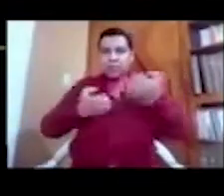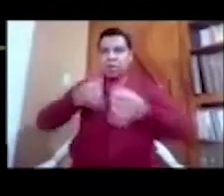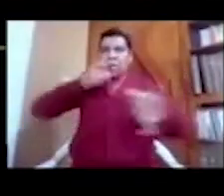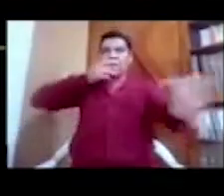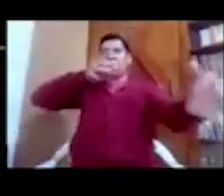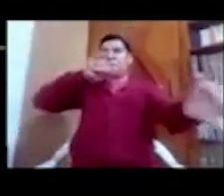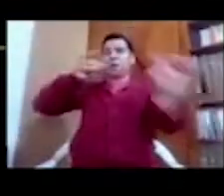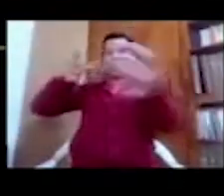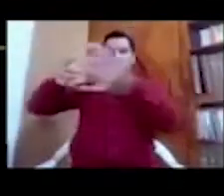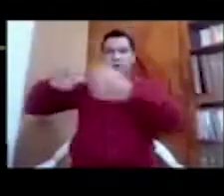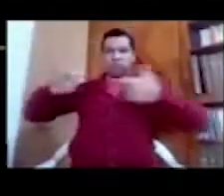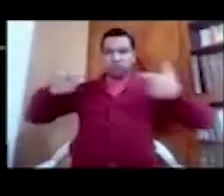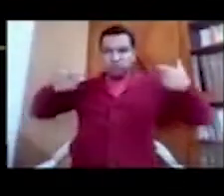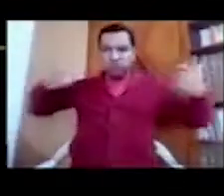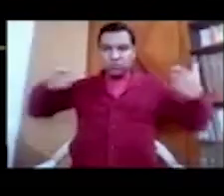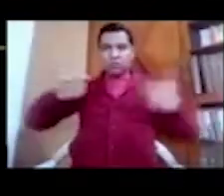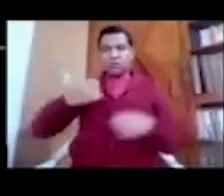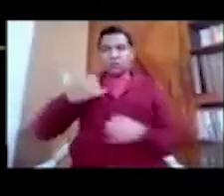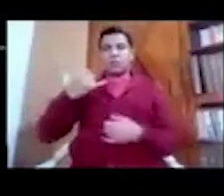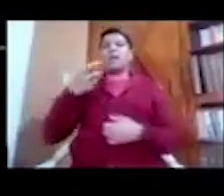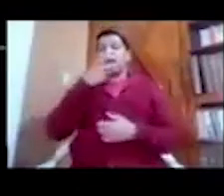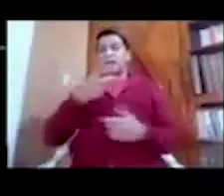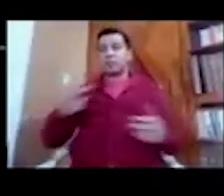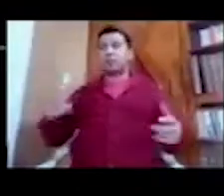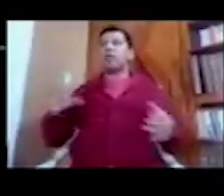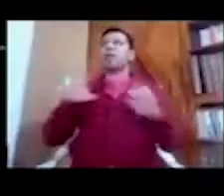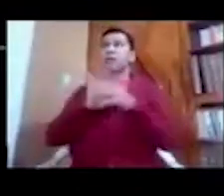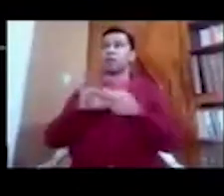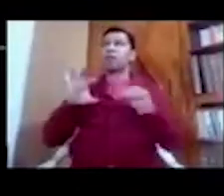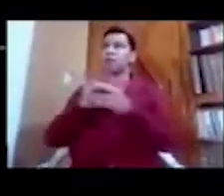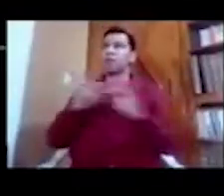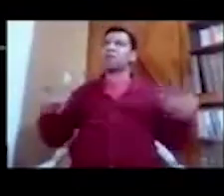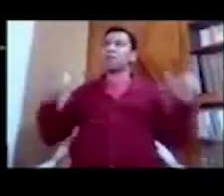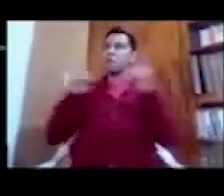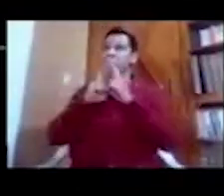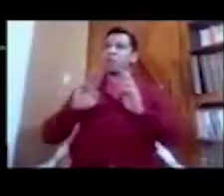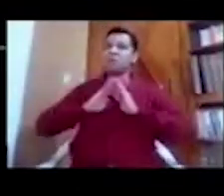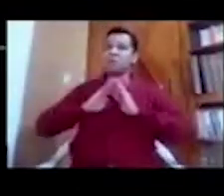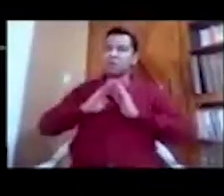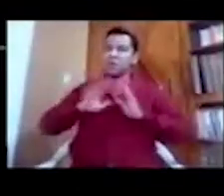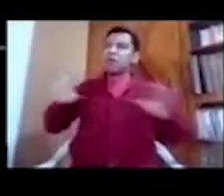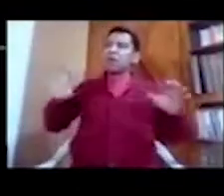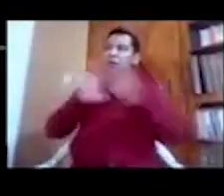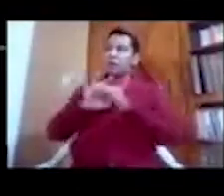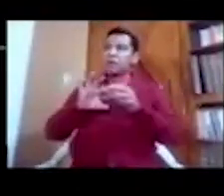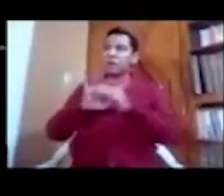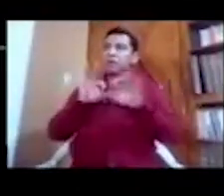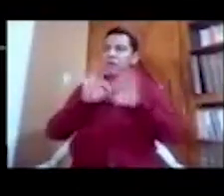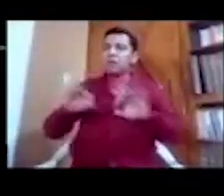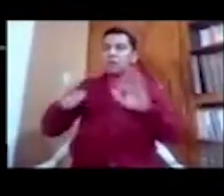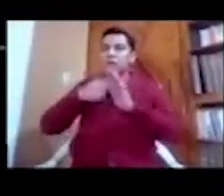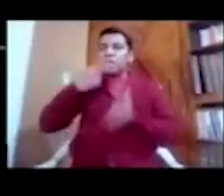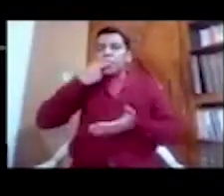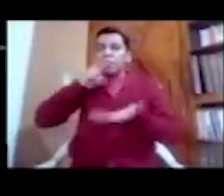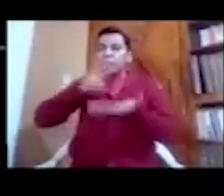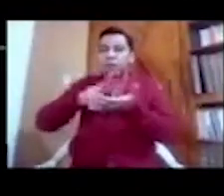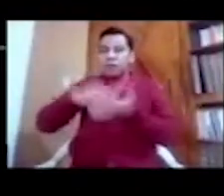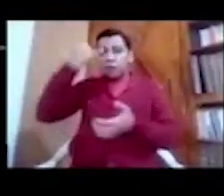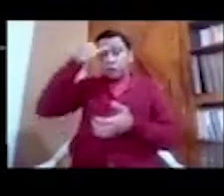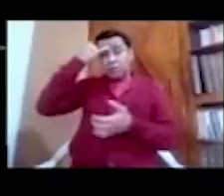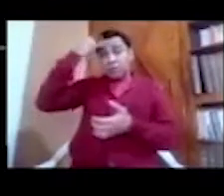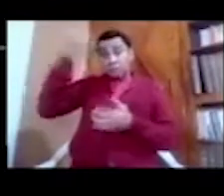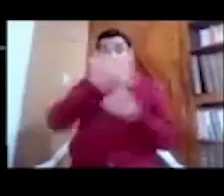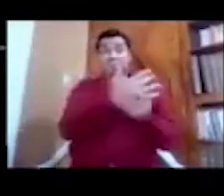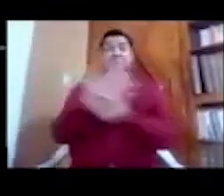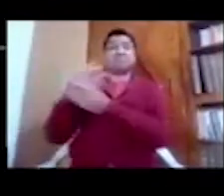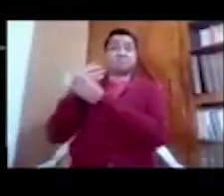fáctico, ideológico, religioso, militar y, por supuesto, ideológico. Entonces, estamos hablando